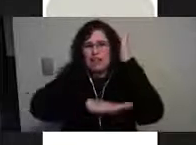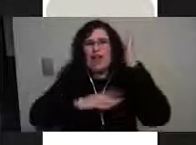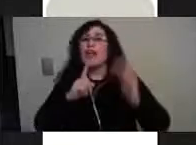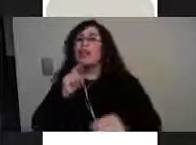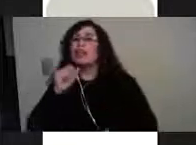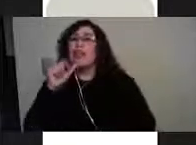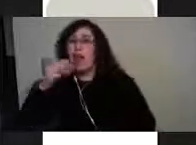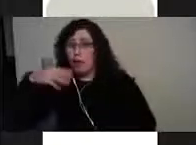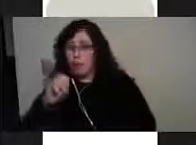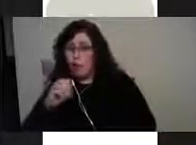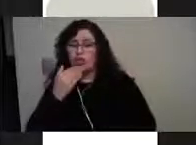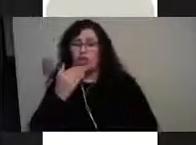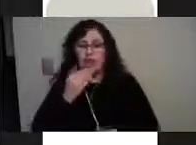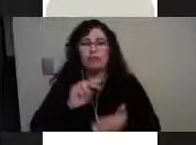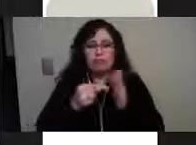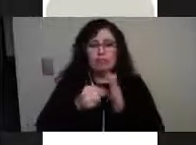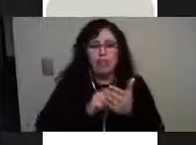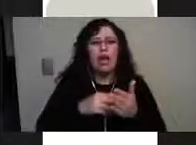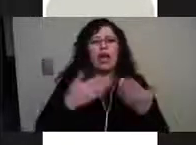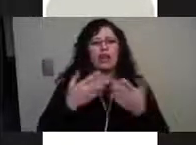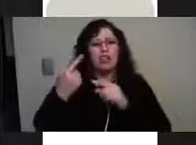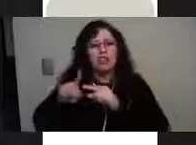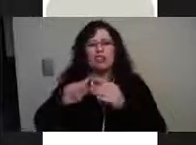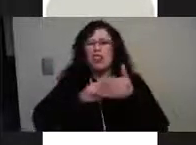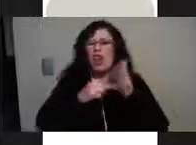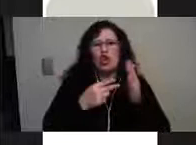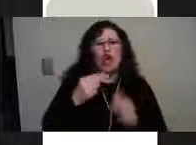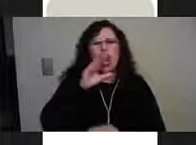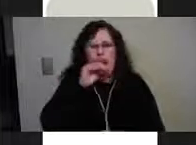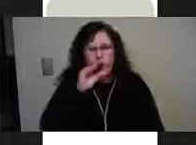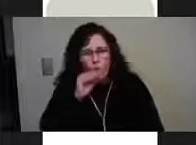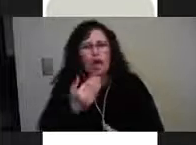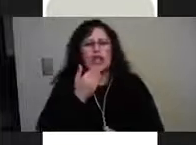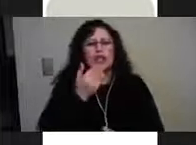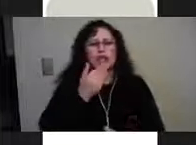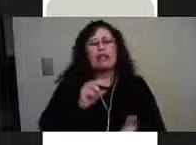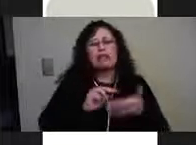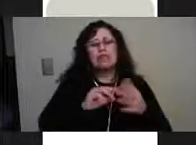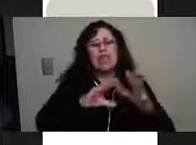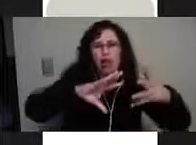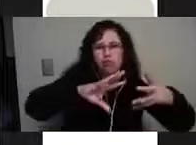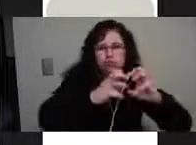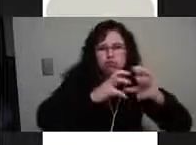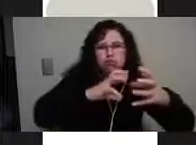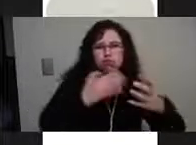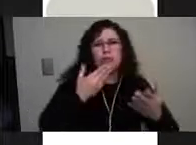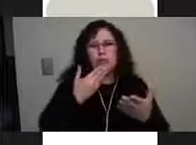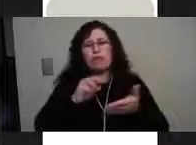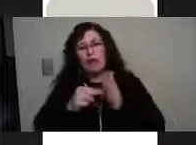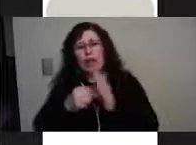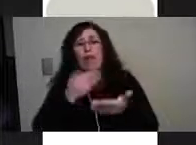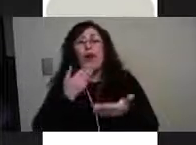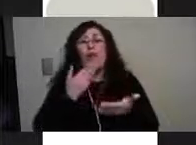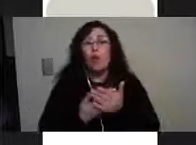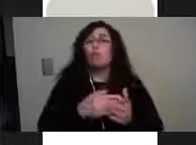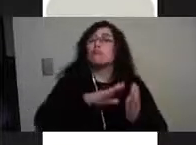¿ya? Comúnmente trastorno del lenguaje, disartrias, ¿ya? Trastorno muscular normal durante el sueño, es decir, tienden a